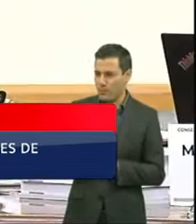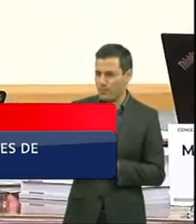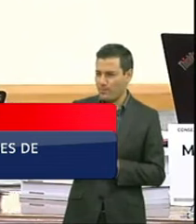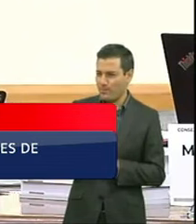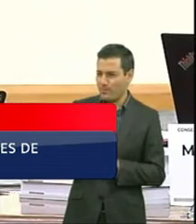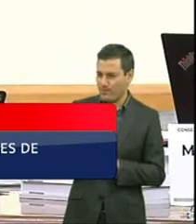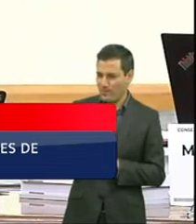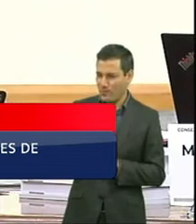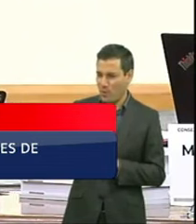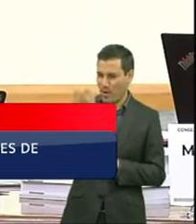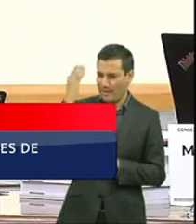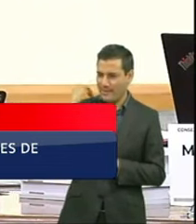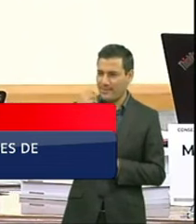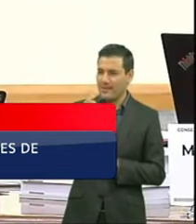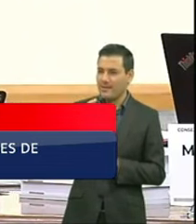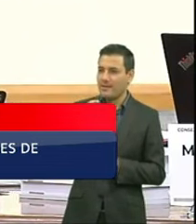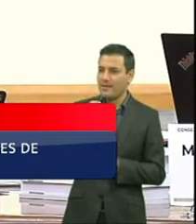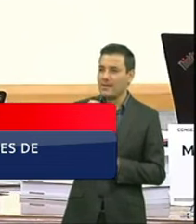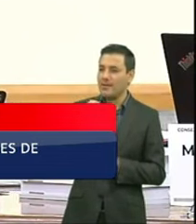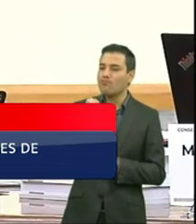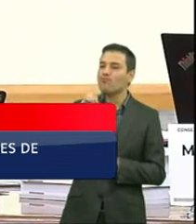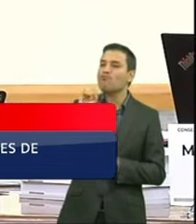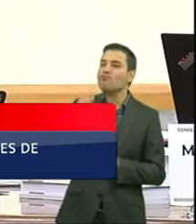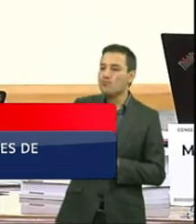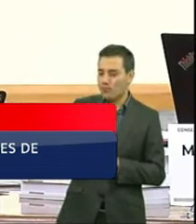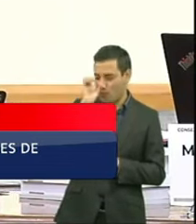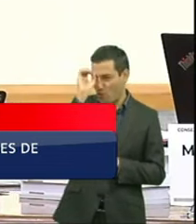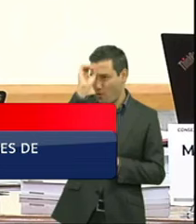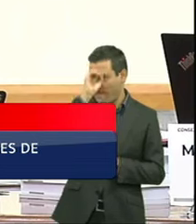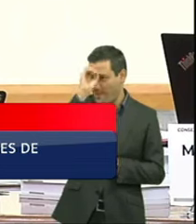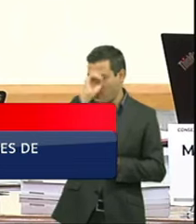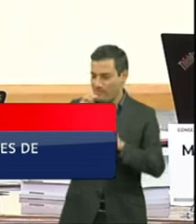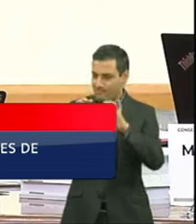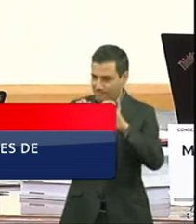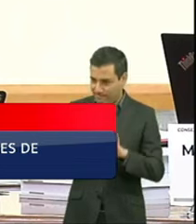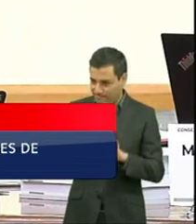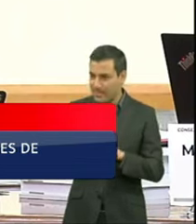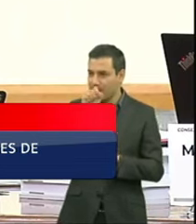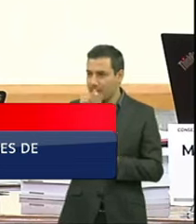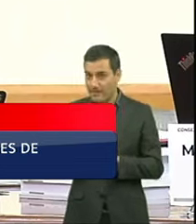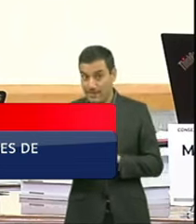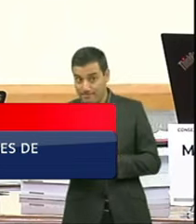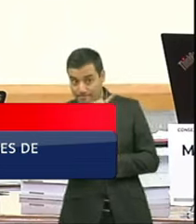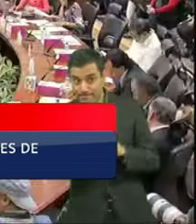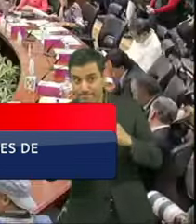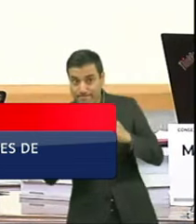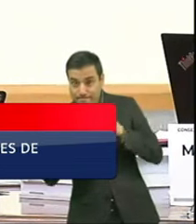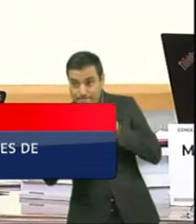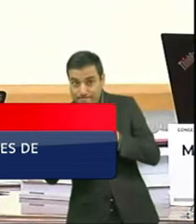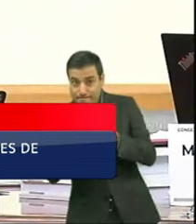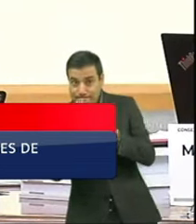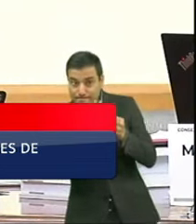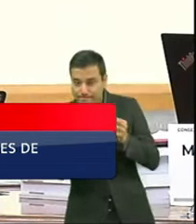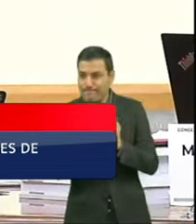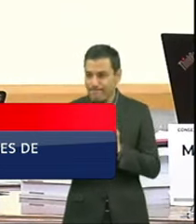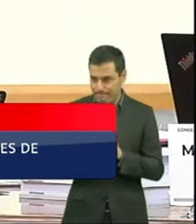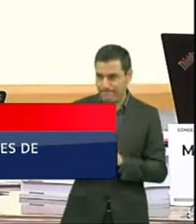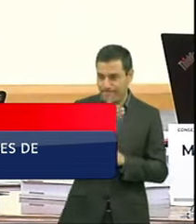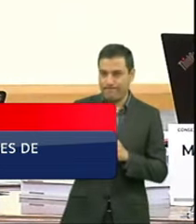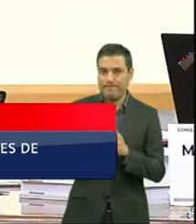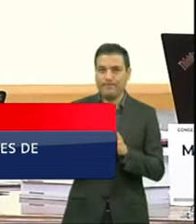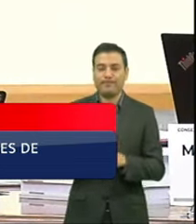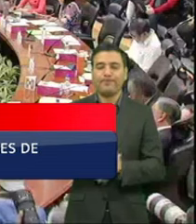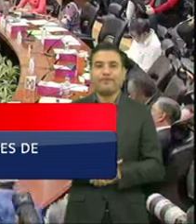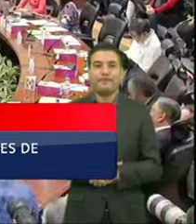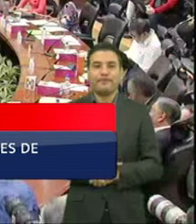en donde se les escuche a todos estos que no sea movida por el resentimiento, que no sea movida por